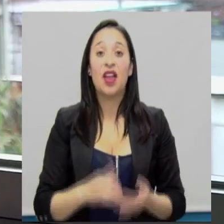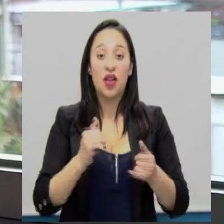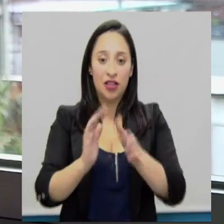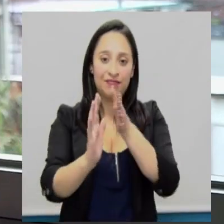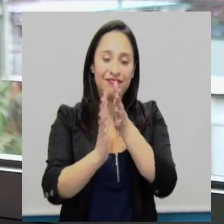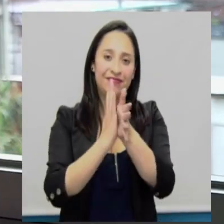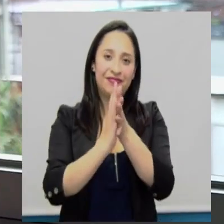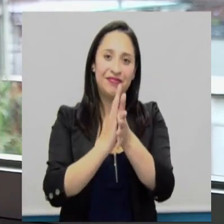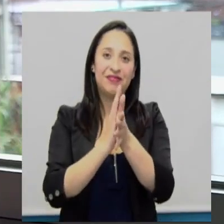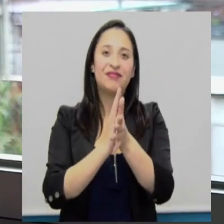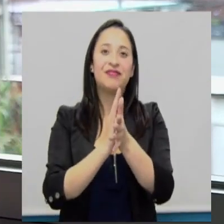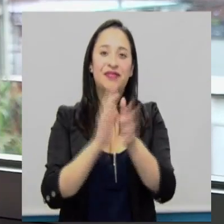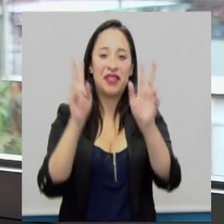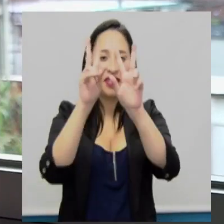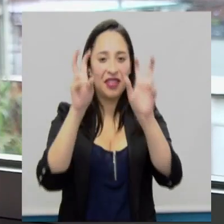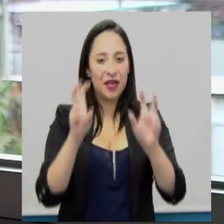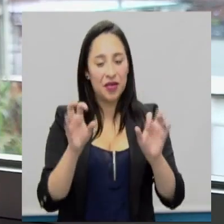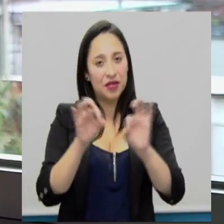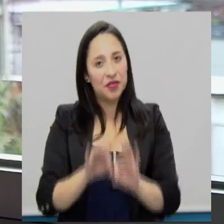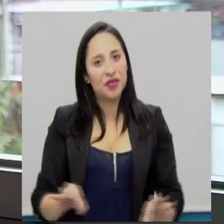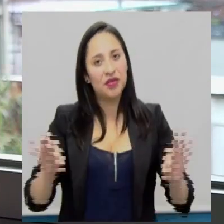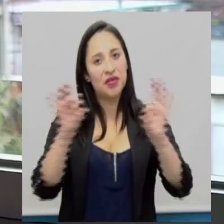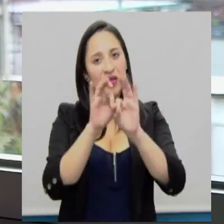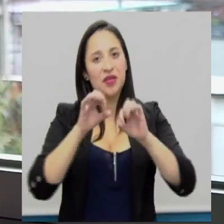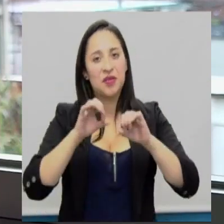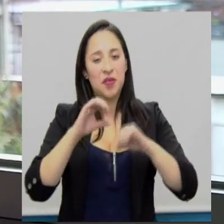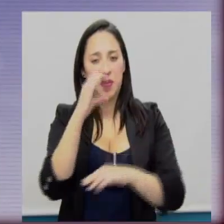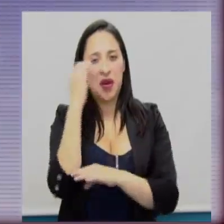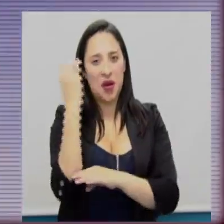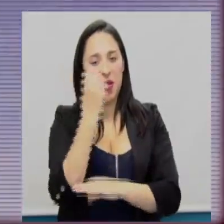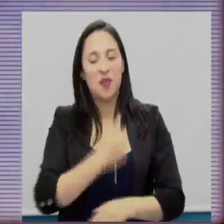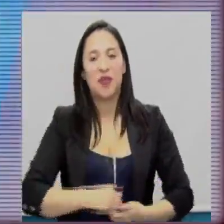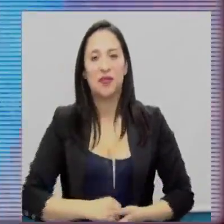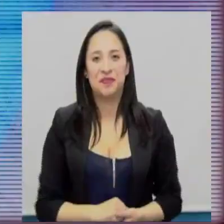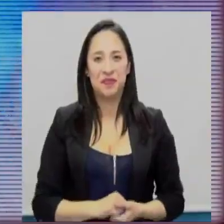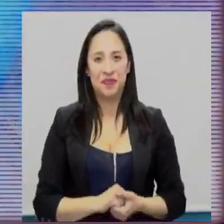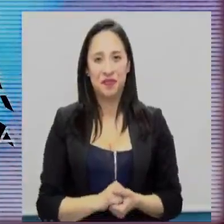Veamos en segundos otros hechos de importancia para Colombia.